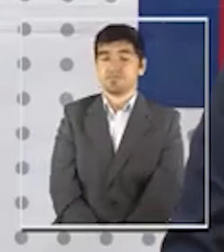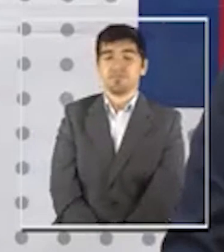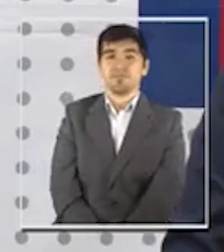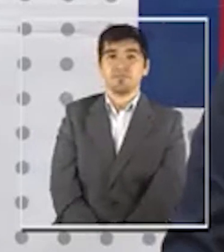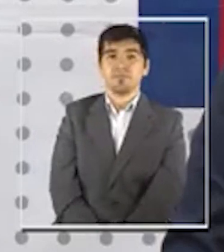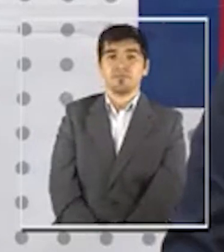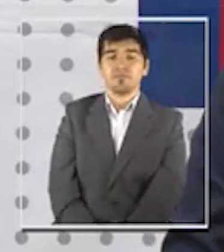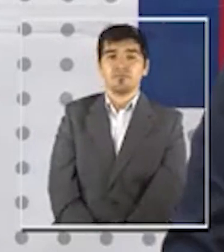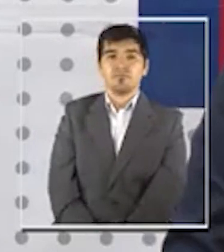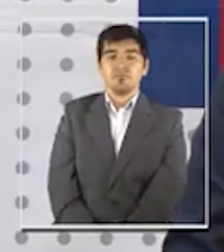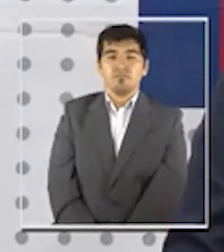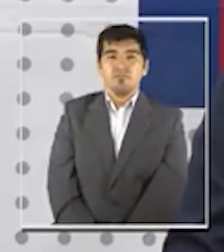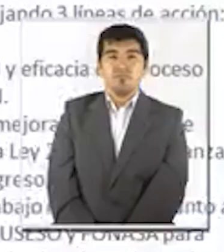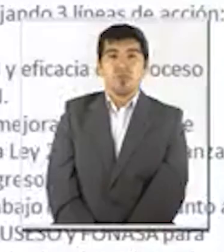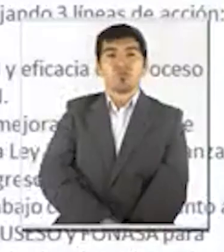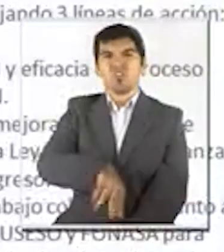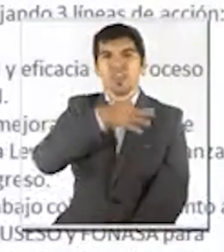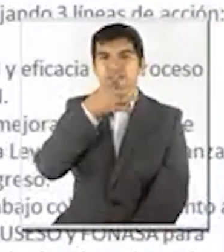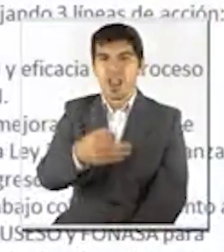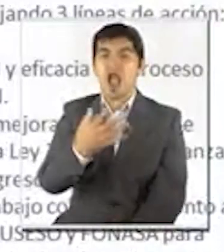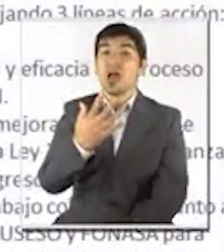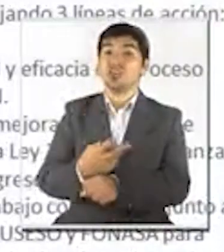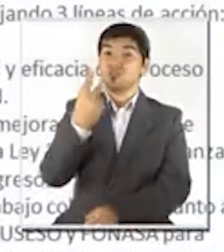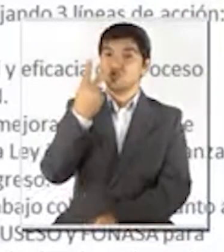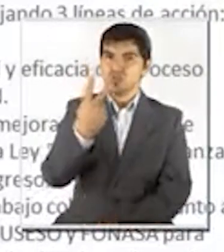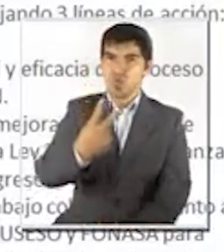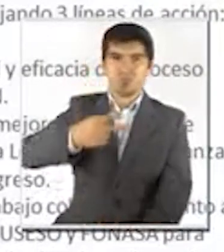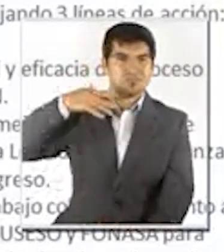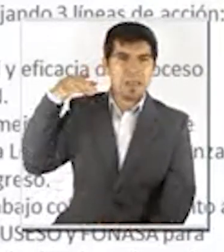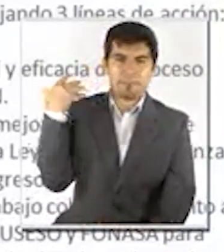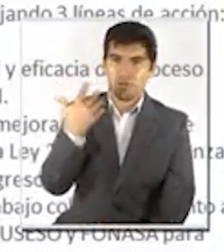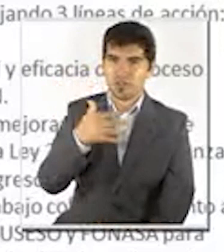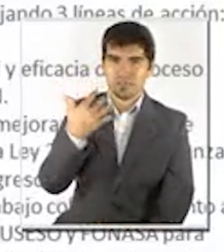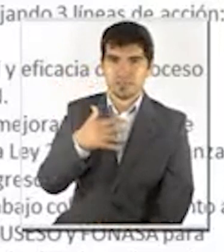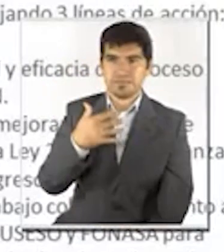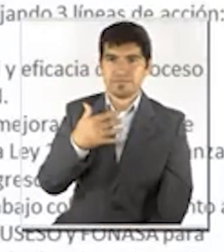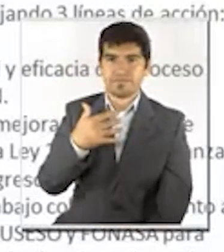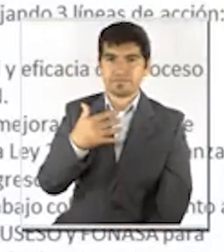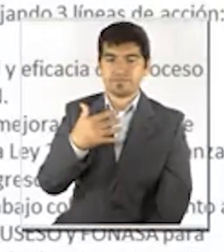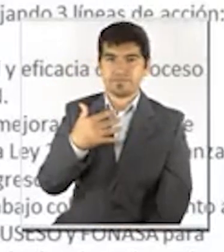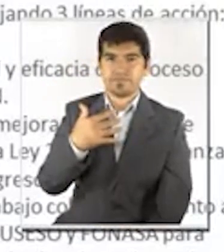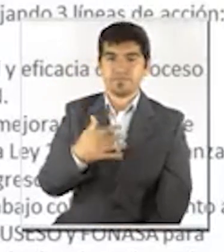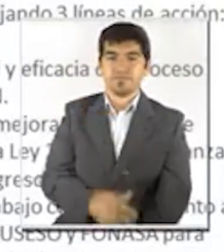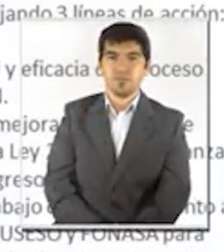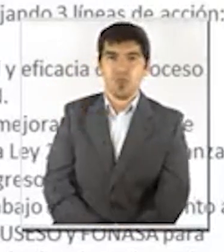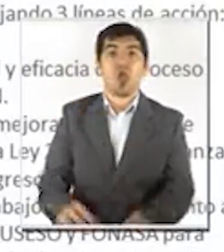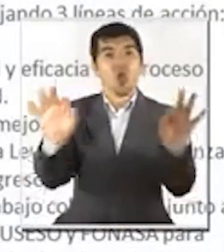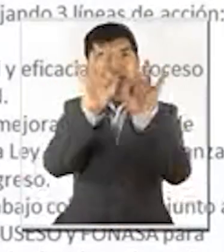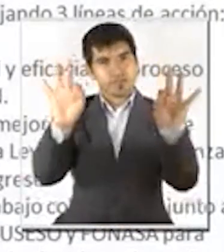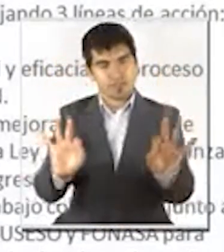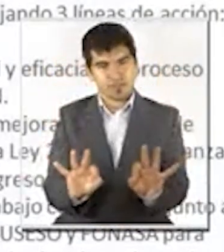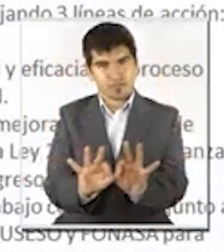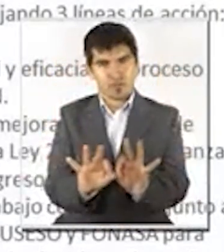mencionar que nosotros hemos planteado dos grandes prioridades en términos de lo que estamos haciendo en el marco del ámbito